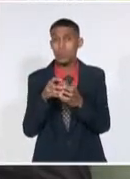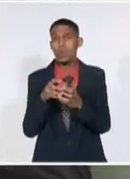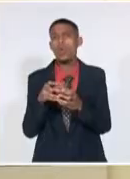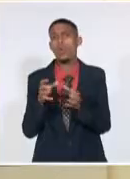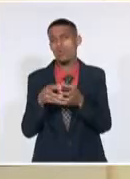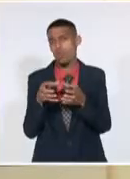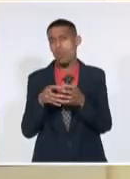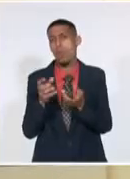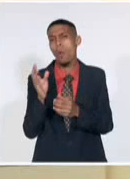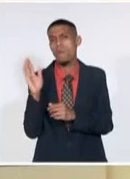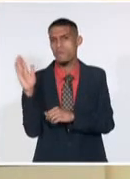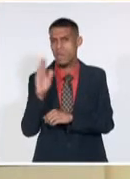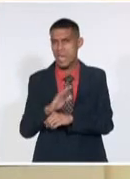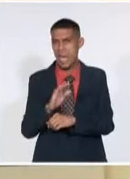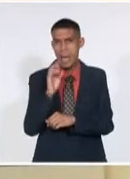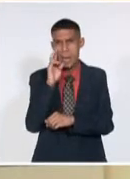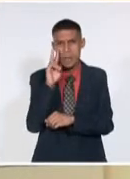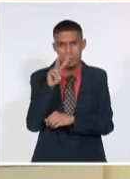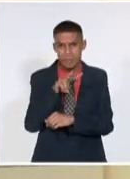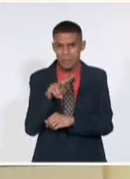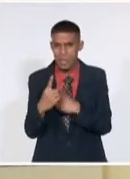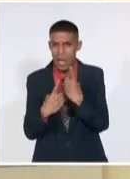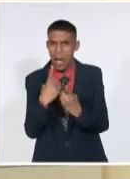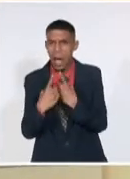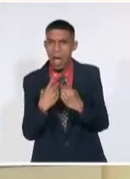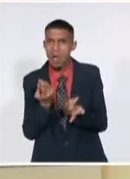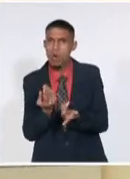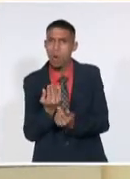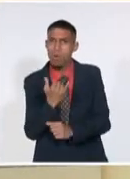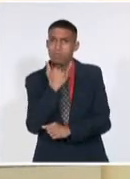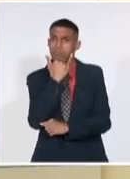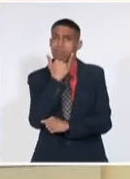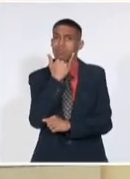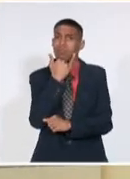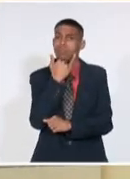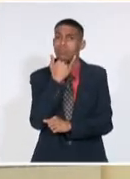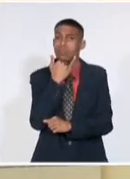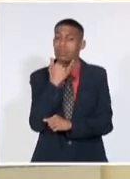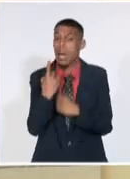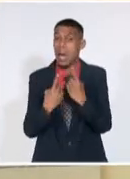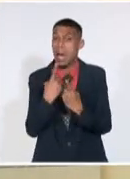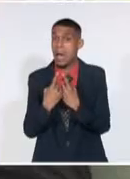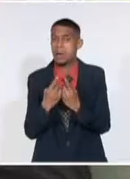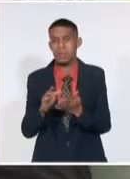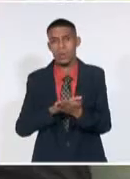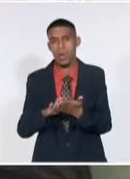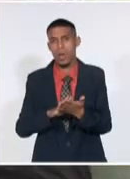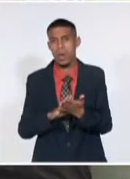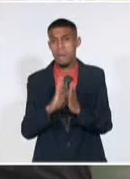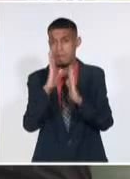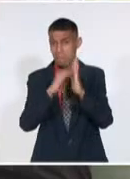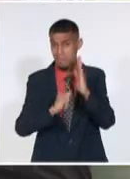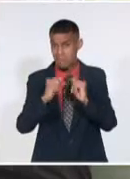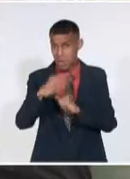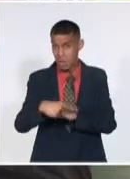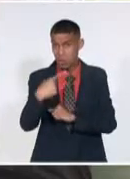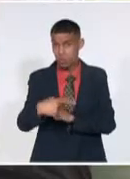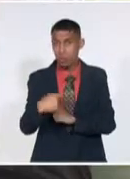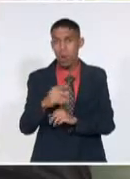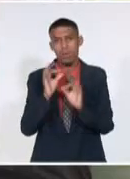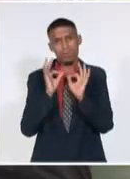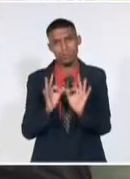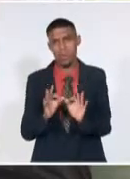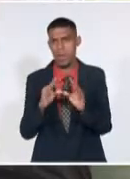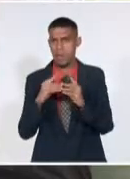los fondos para ver si hay alguna infección, algún ácaro. O sea que esto es mensualmente, se hace en cada fondo de la